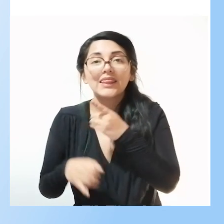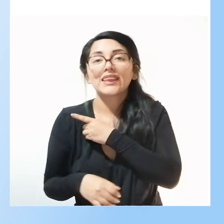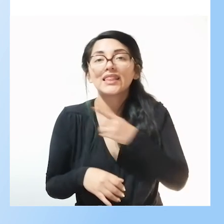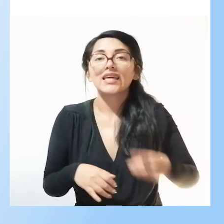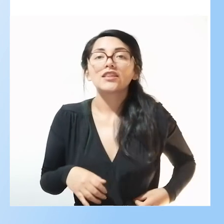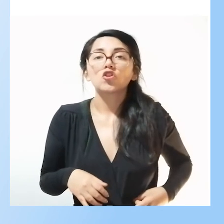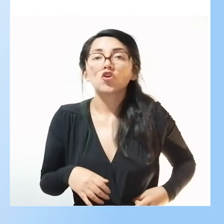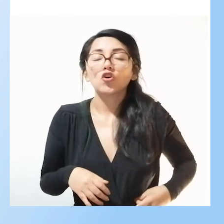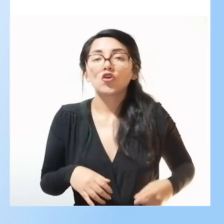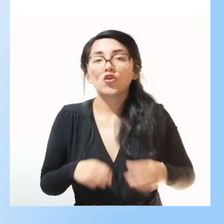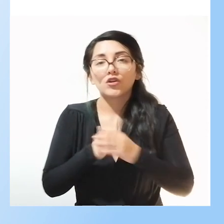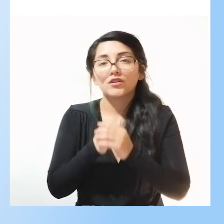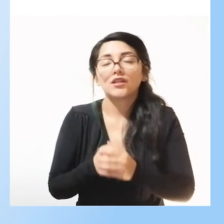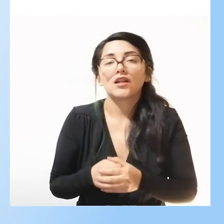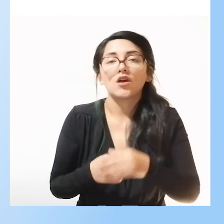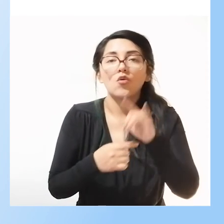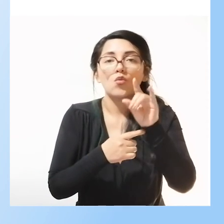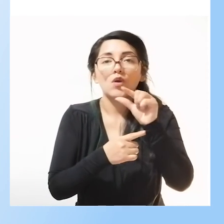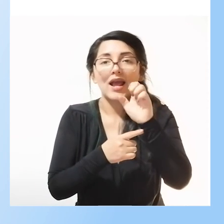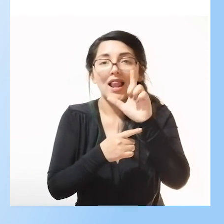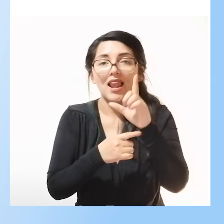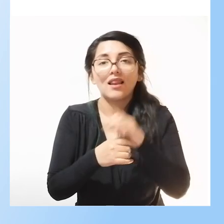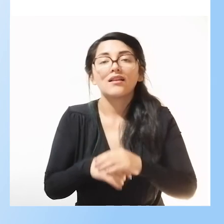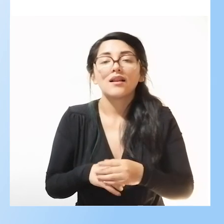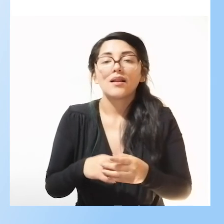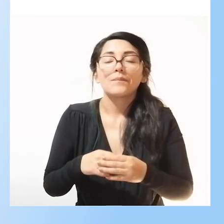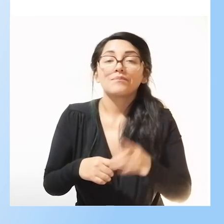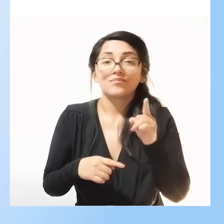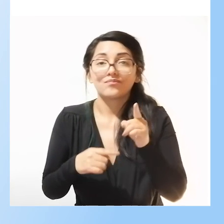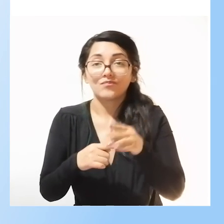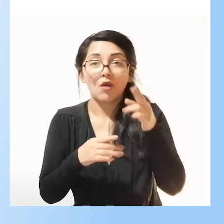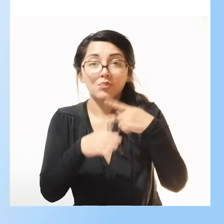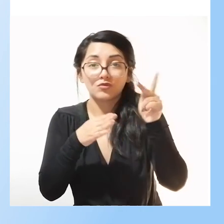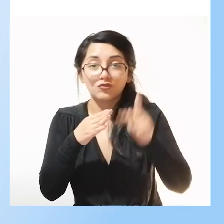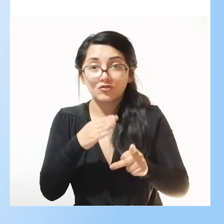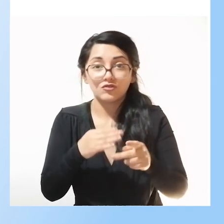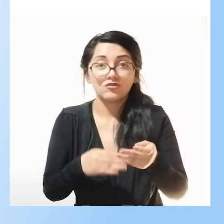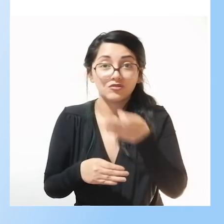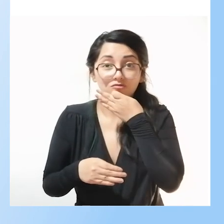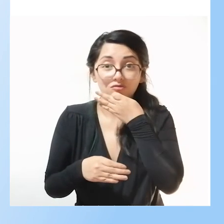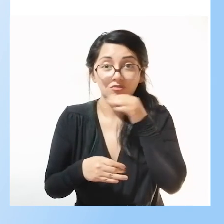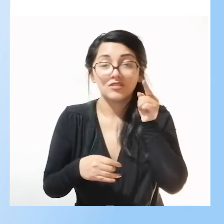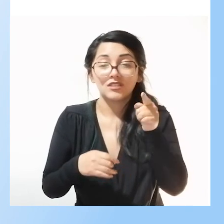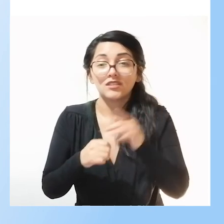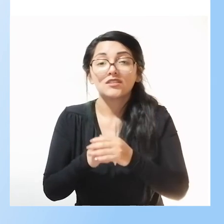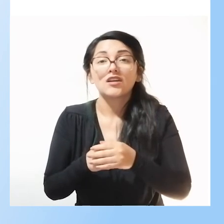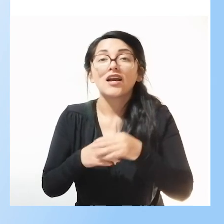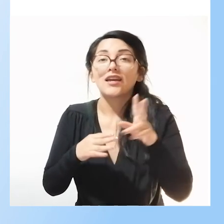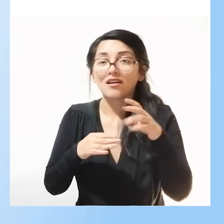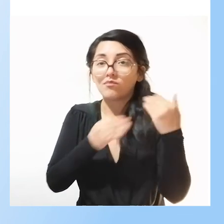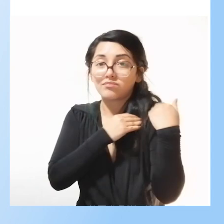directores, ¿no?, de las direcciones regionales de educación, los especialistas vinculados a la gestión de la implementación de este